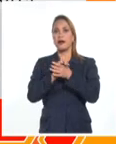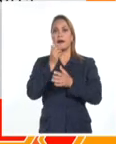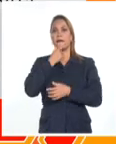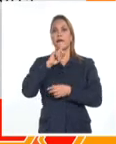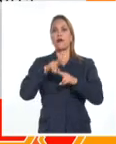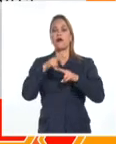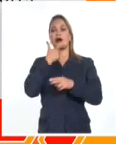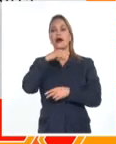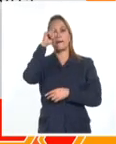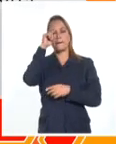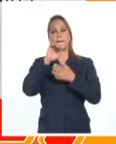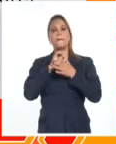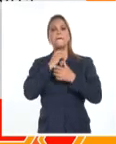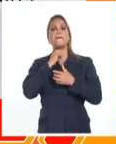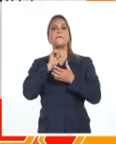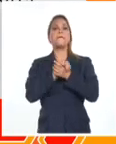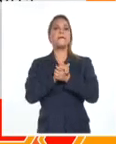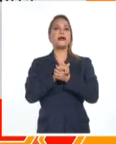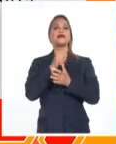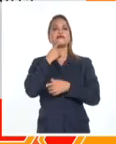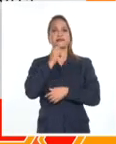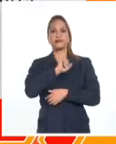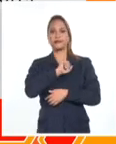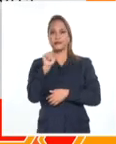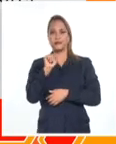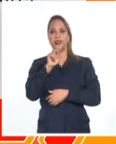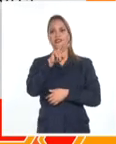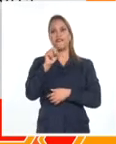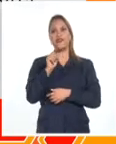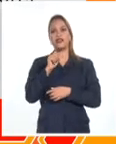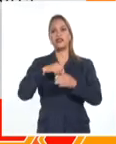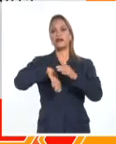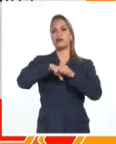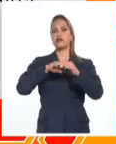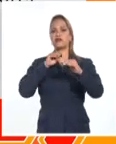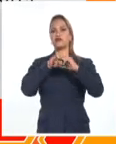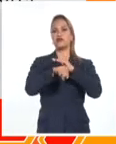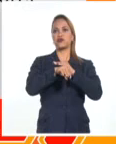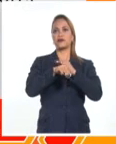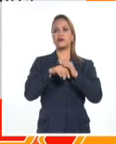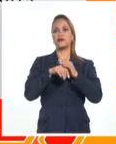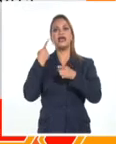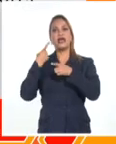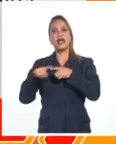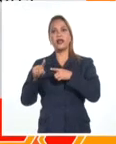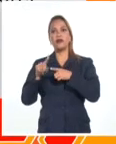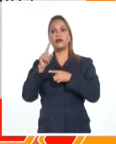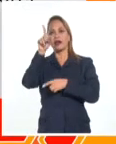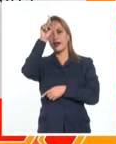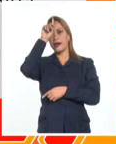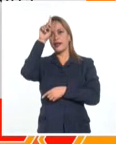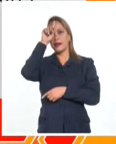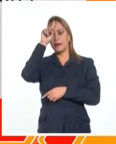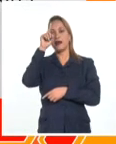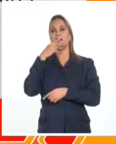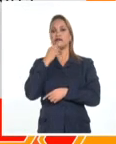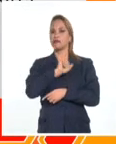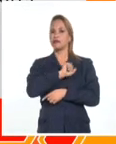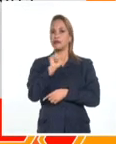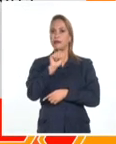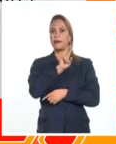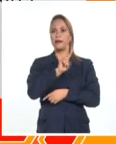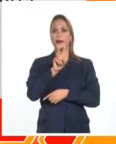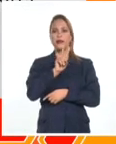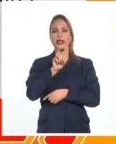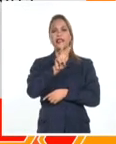el máximo anotador con el Liverpool con 20 tantos. Y en la Premier League, Lewandowski está contento con 32 perforaciones en